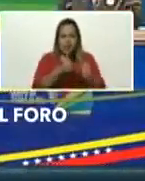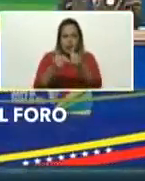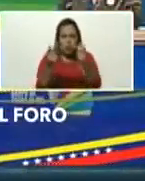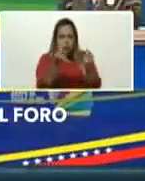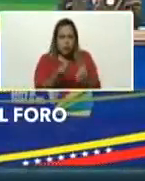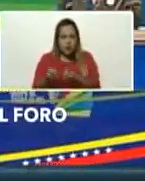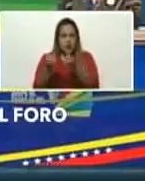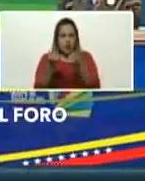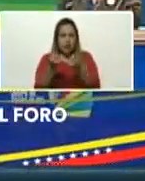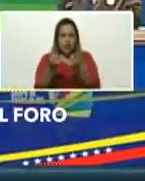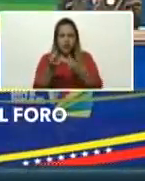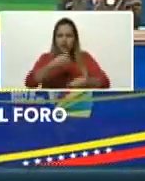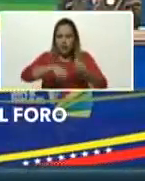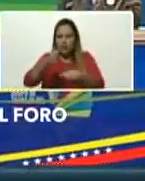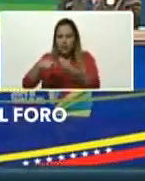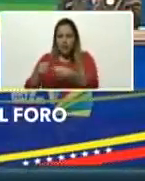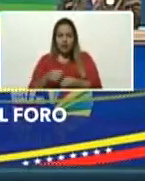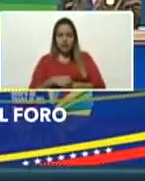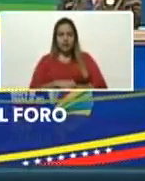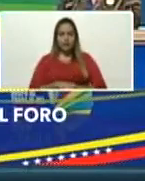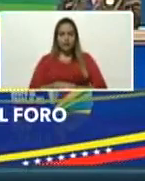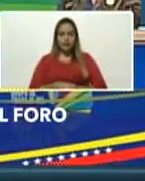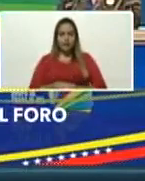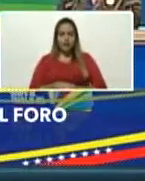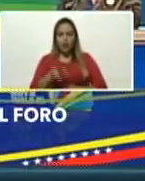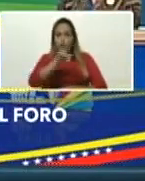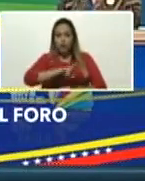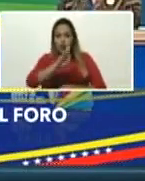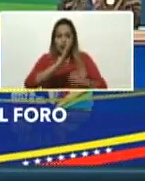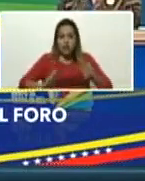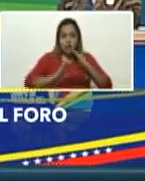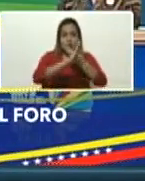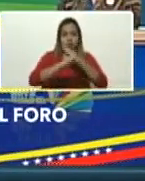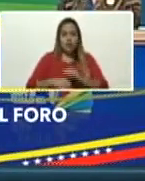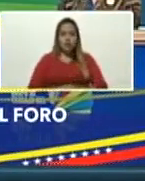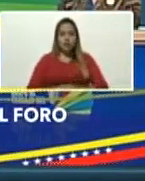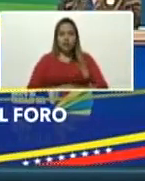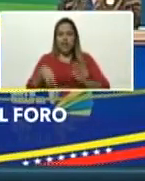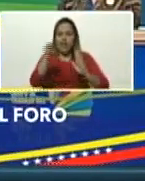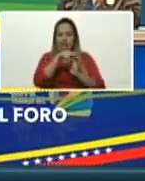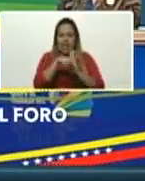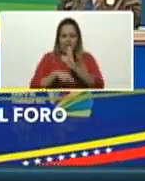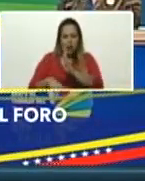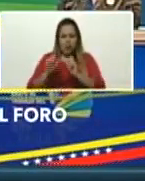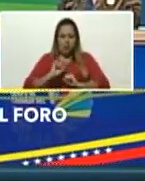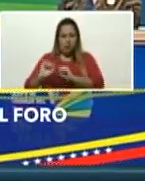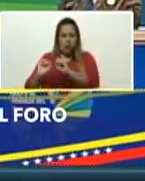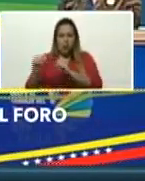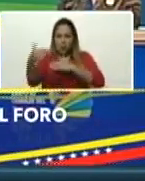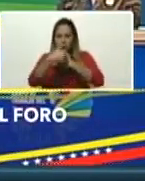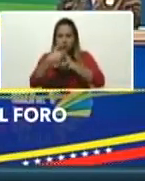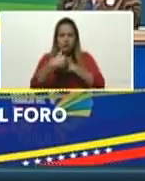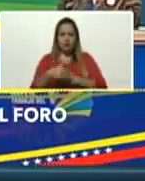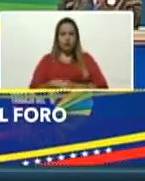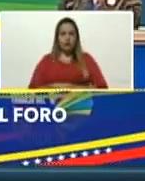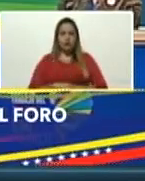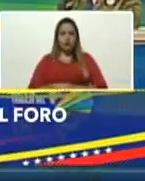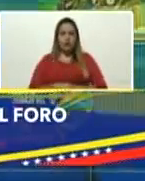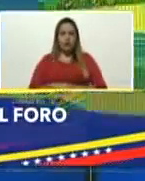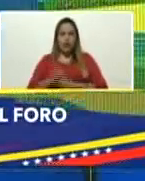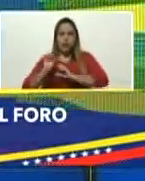financiera, comercial, a través de las sanciones y las medidas coercitivas unilaterales del